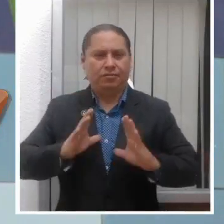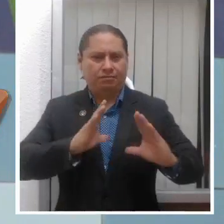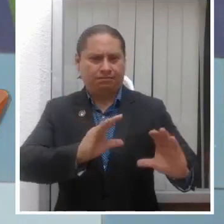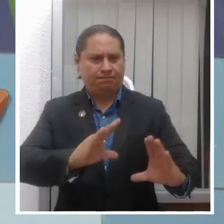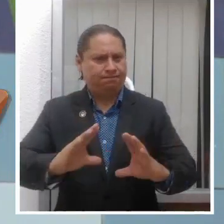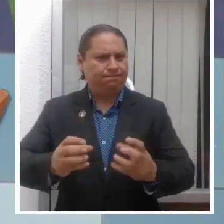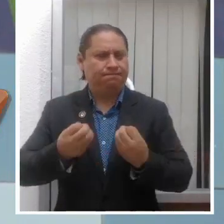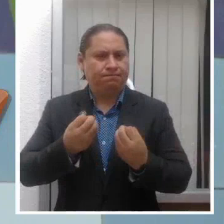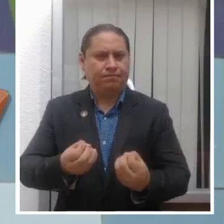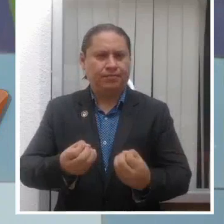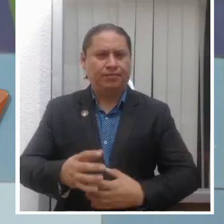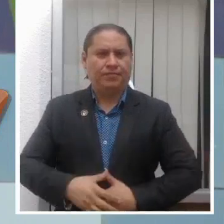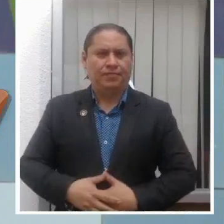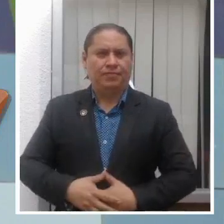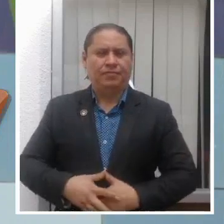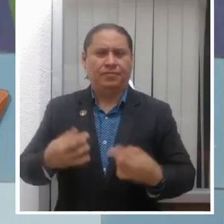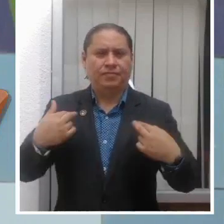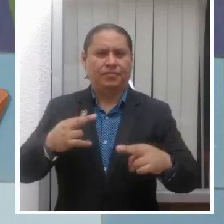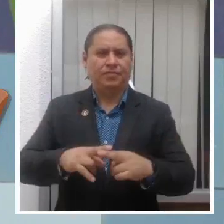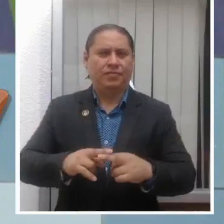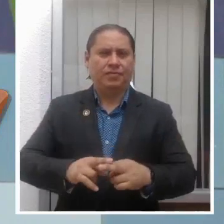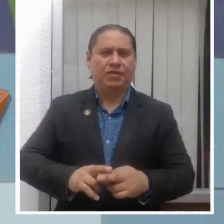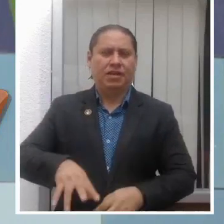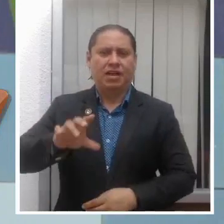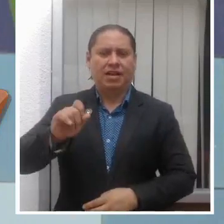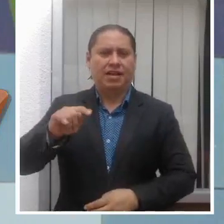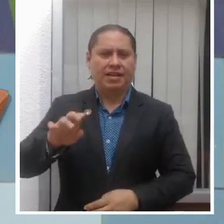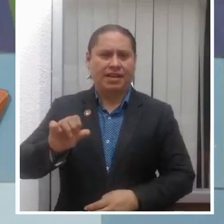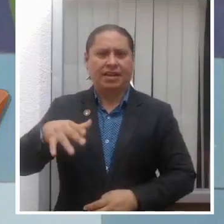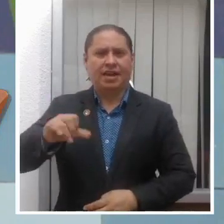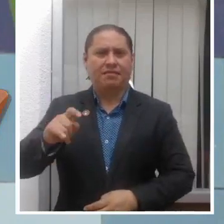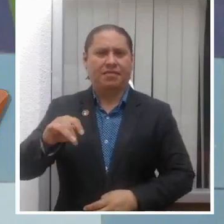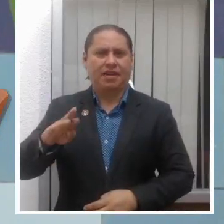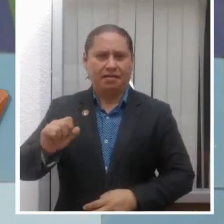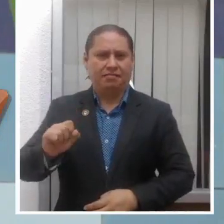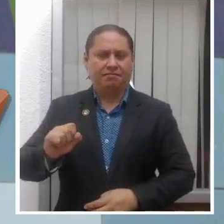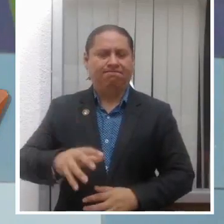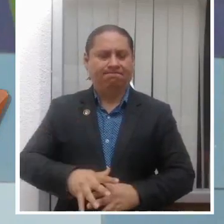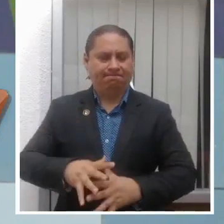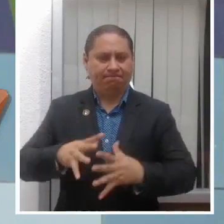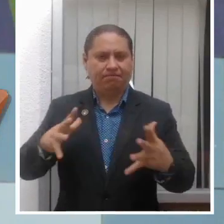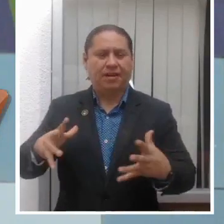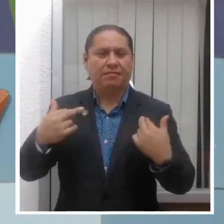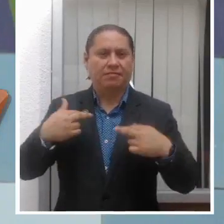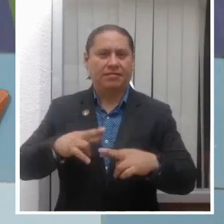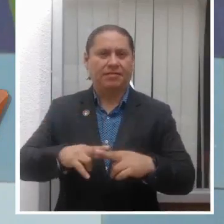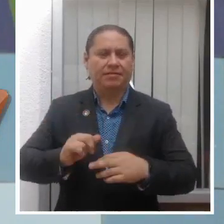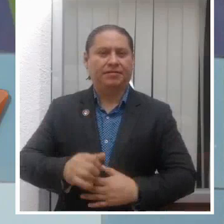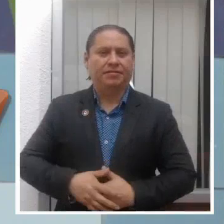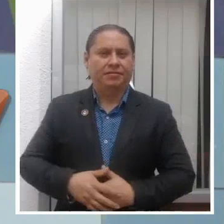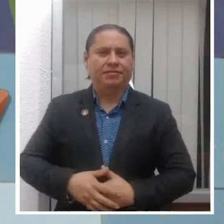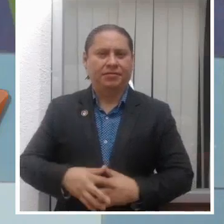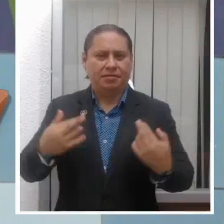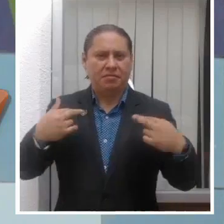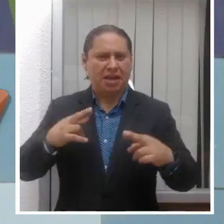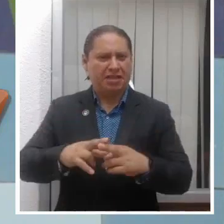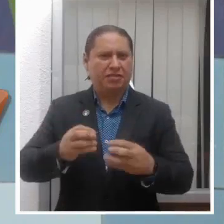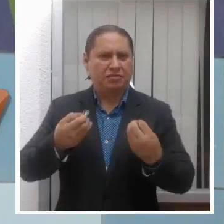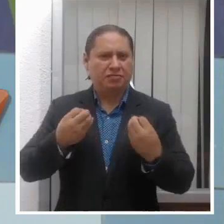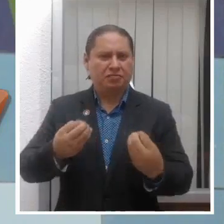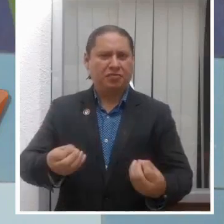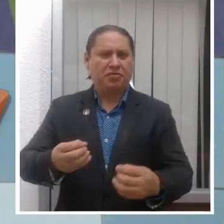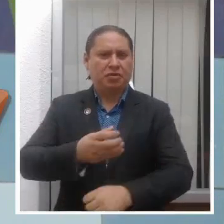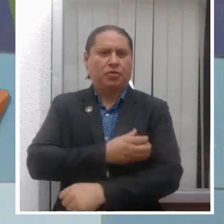mucho. Al maestro Luis de Tavira, gran maestro también. Grandes maestros que